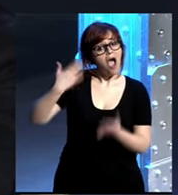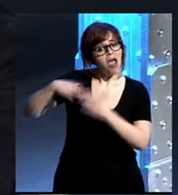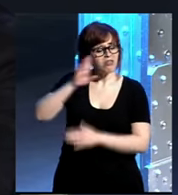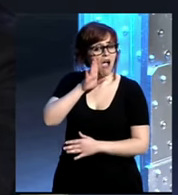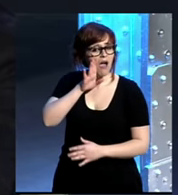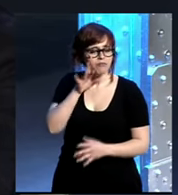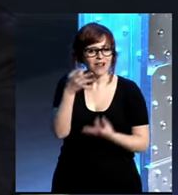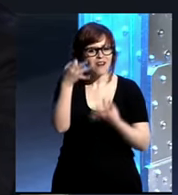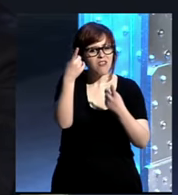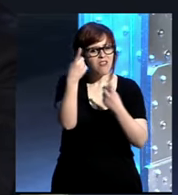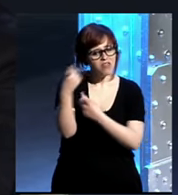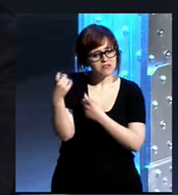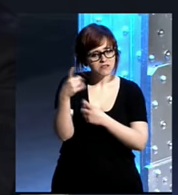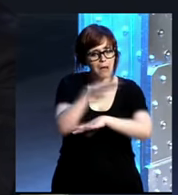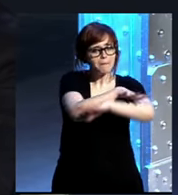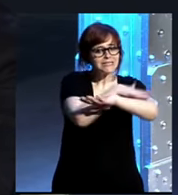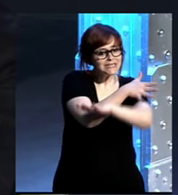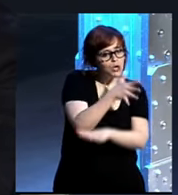otras